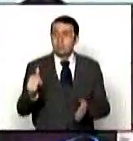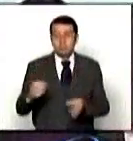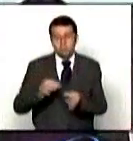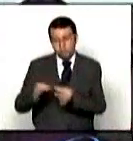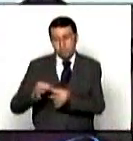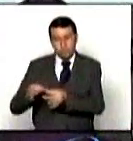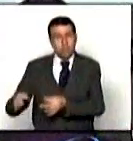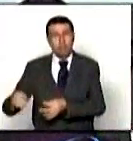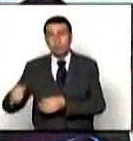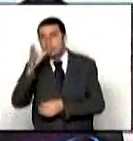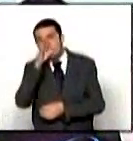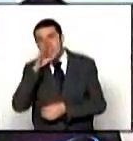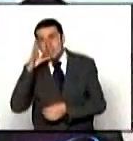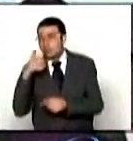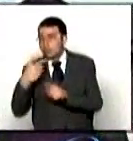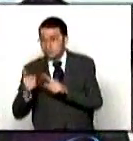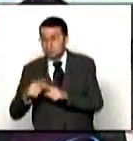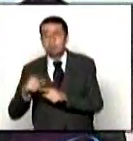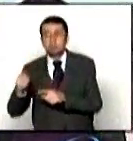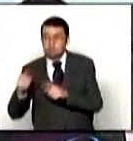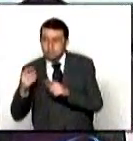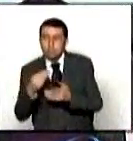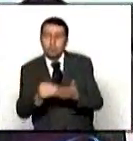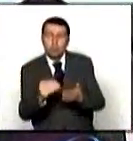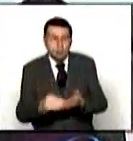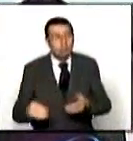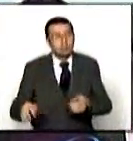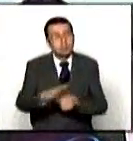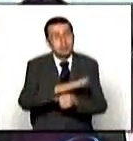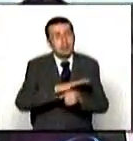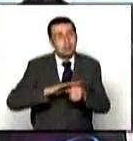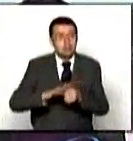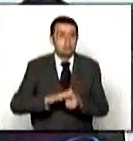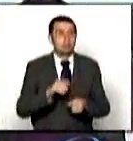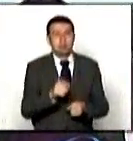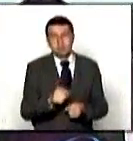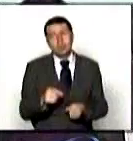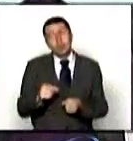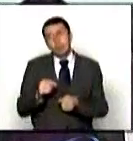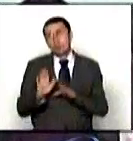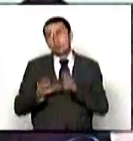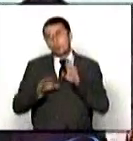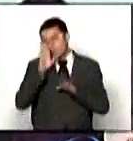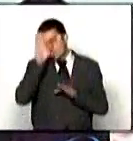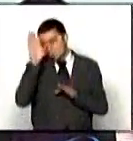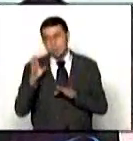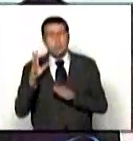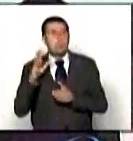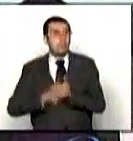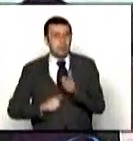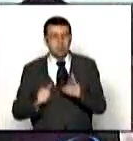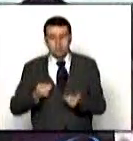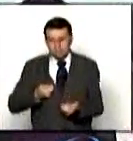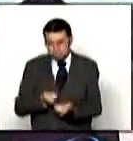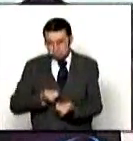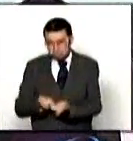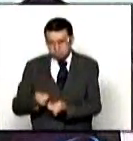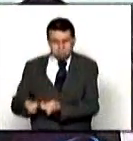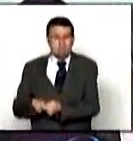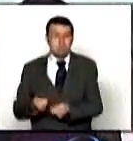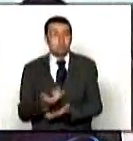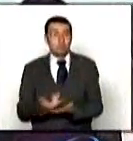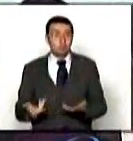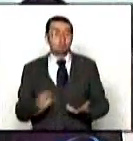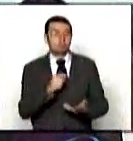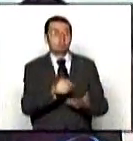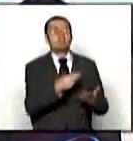o desde las fincas y llega fresca, generalmente sin tanto abono y tanto químico. Pero preferimos siempre hacer el mercado donde peor lo podemos hacer,